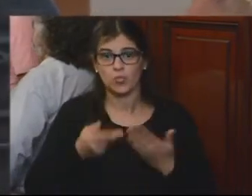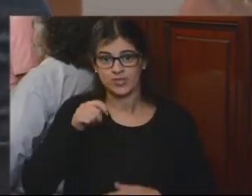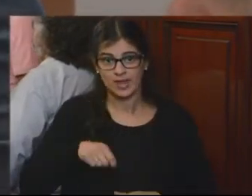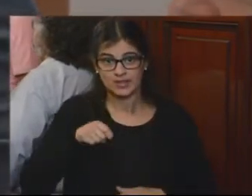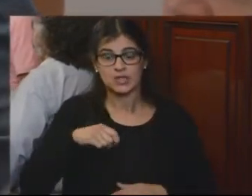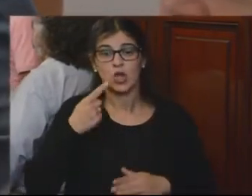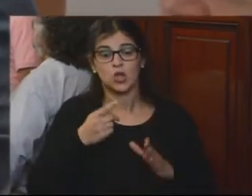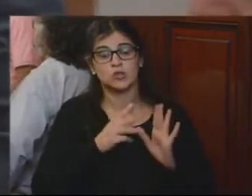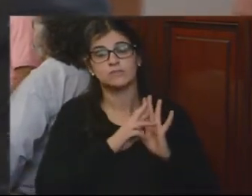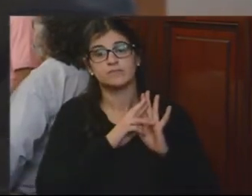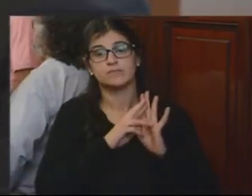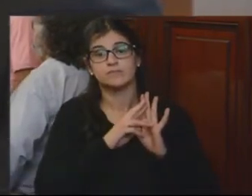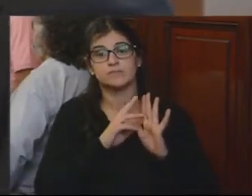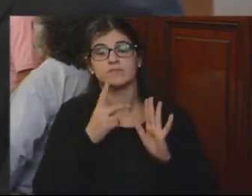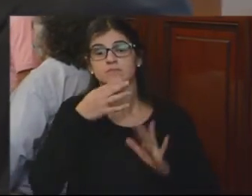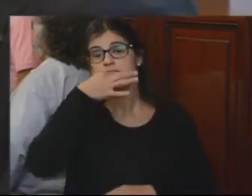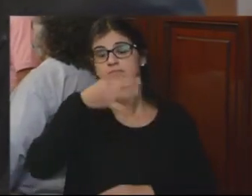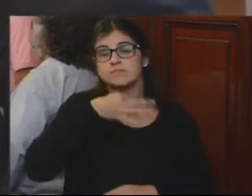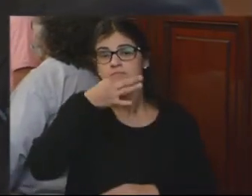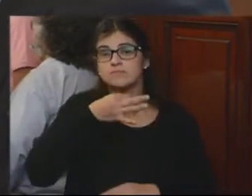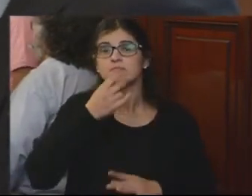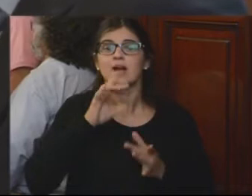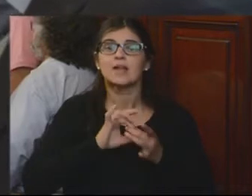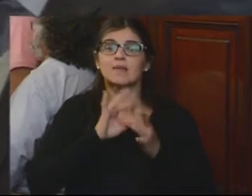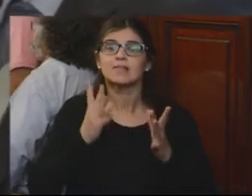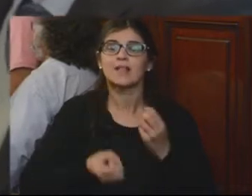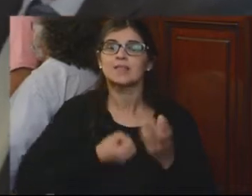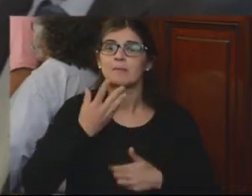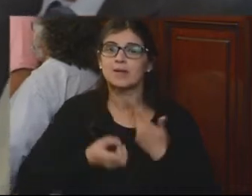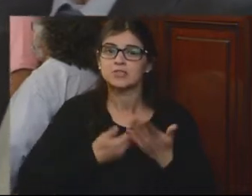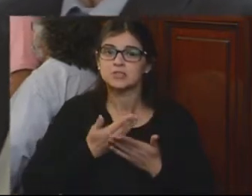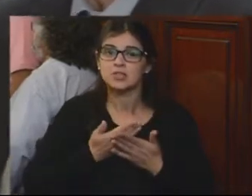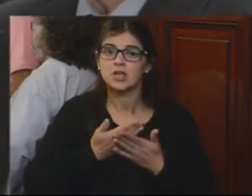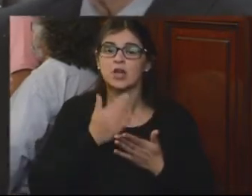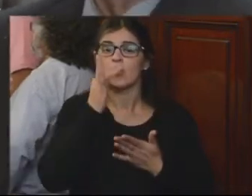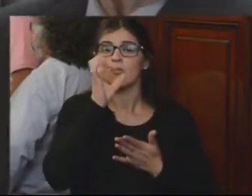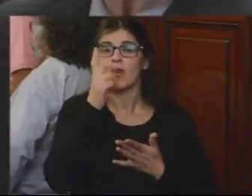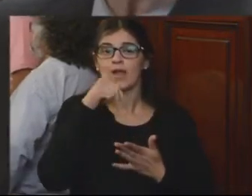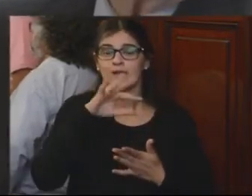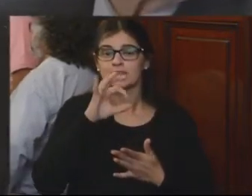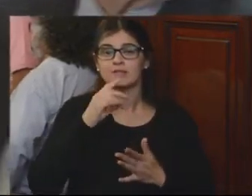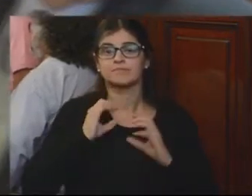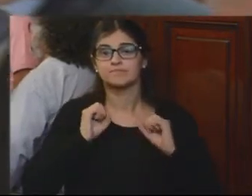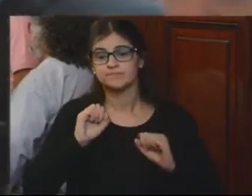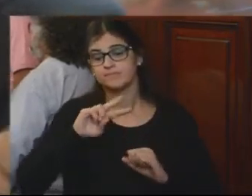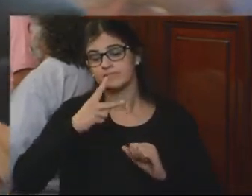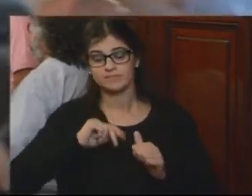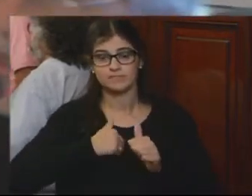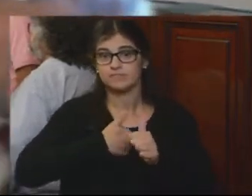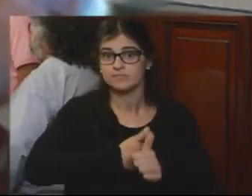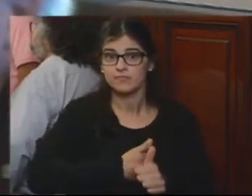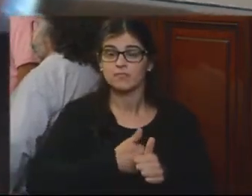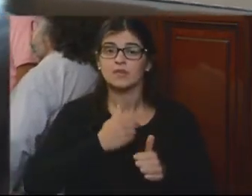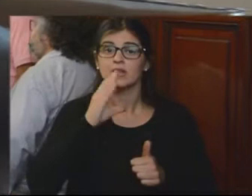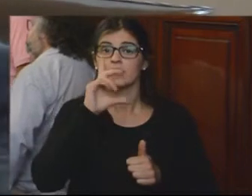comisionado el relator especial para libertad de expresión edison lanza y la secretaria ejecutiva adjunta ana